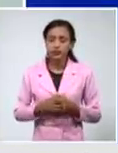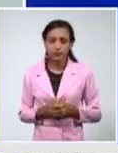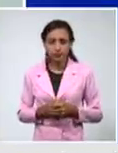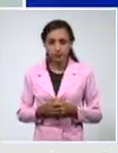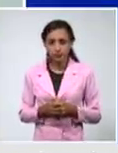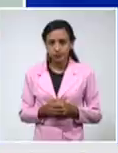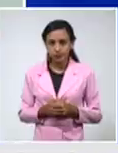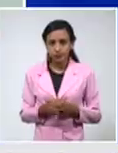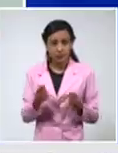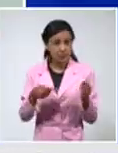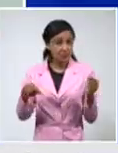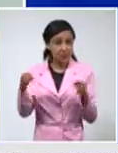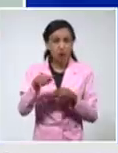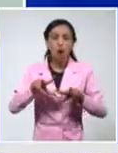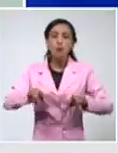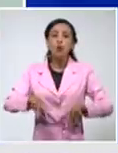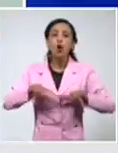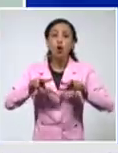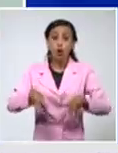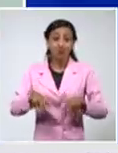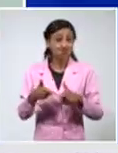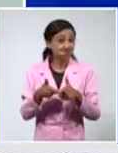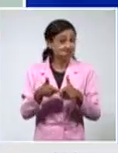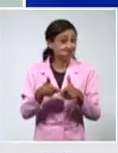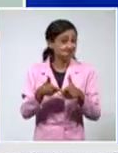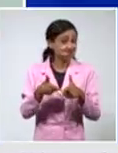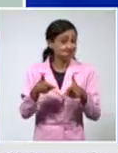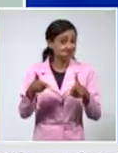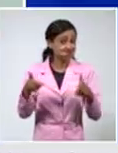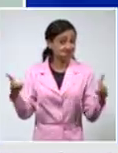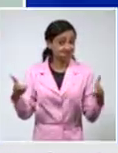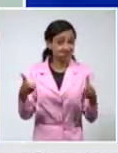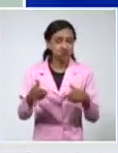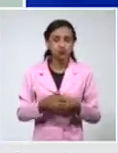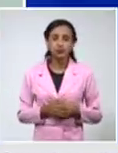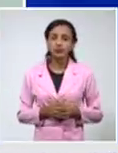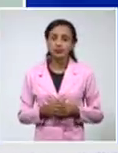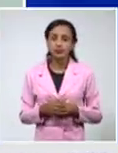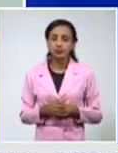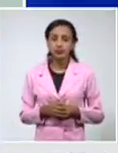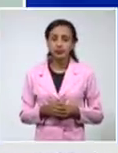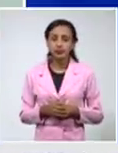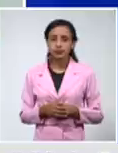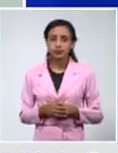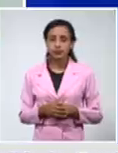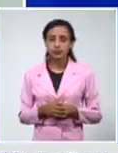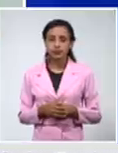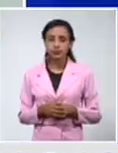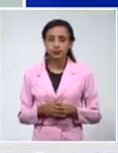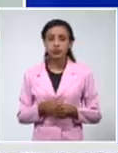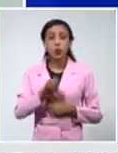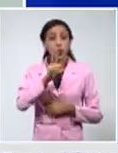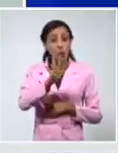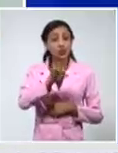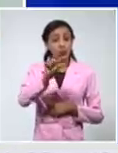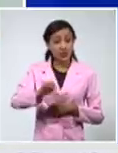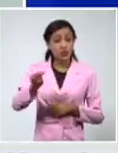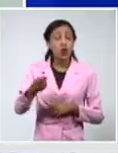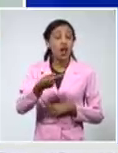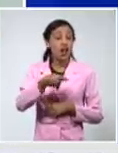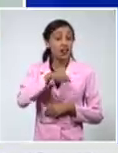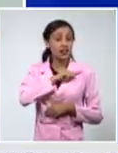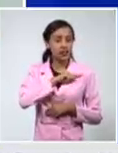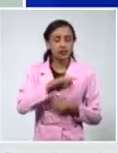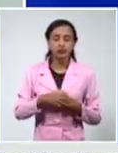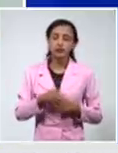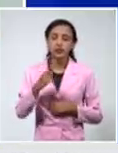fundamentalmente en Morón, que es donde ha tenido la mayor afectación durante varios días, 4 casos ayer. Ciego